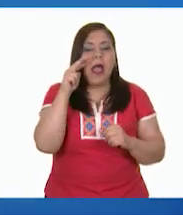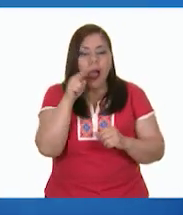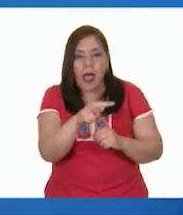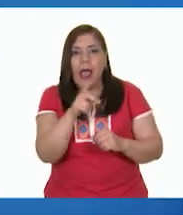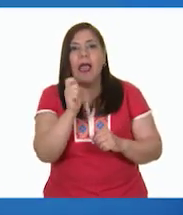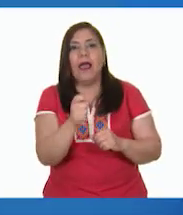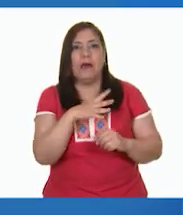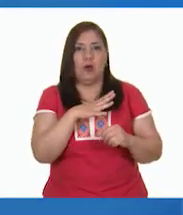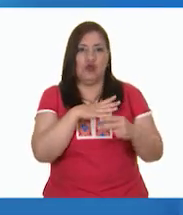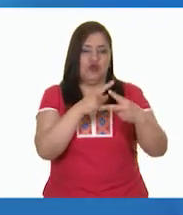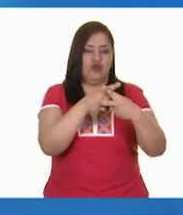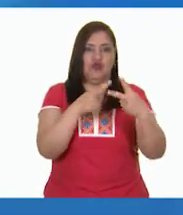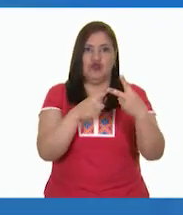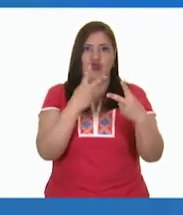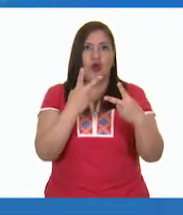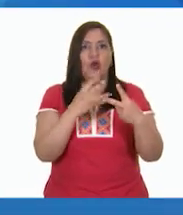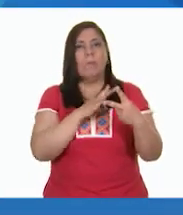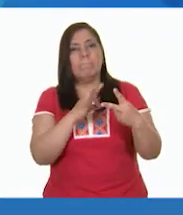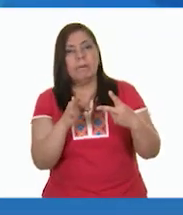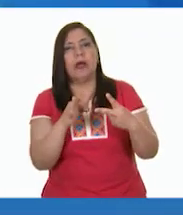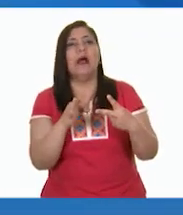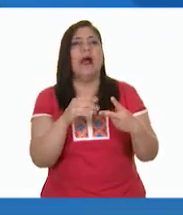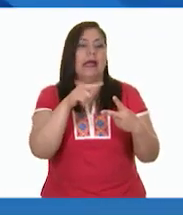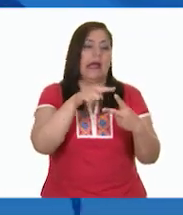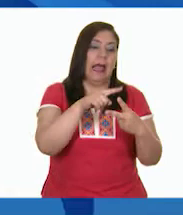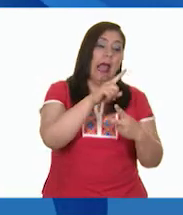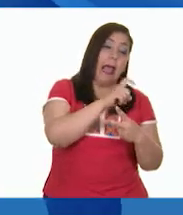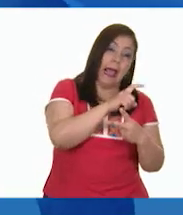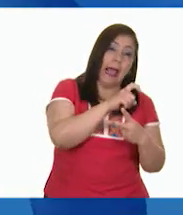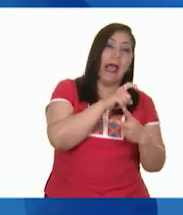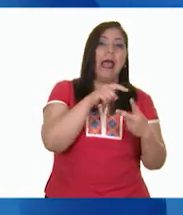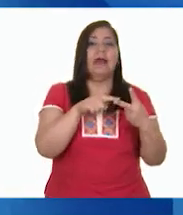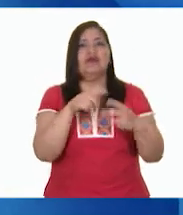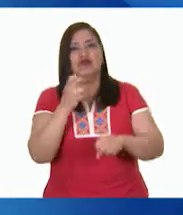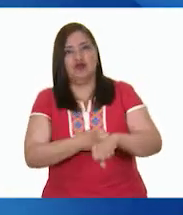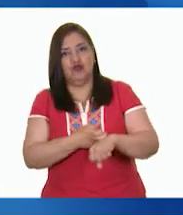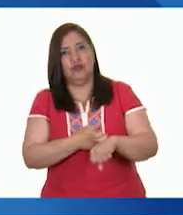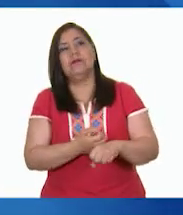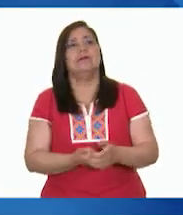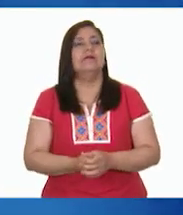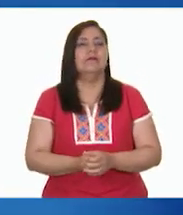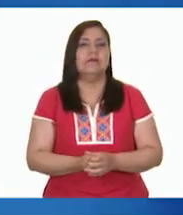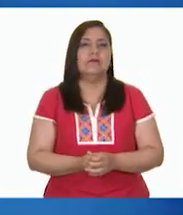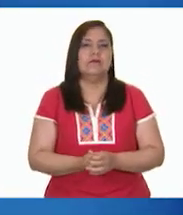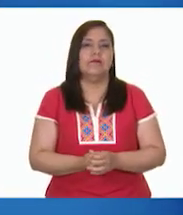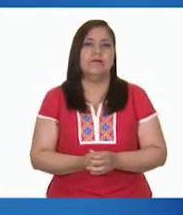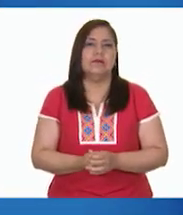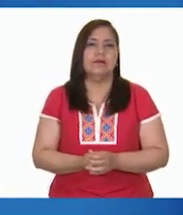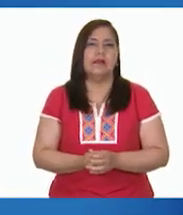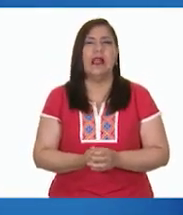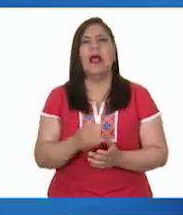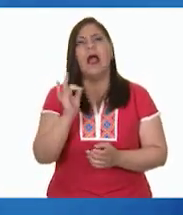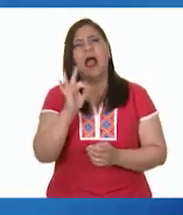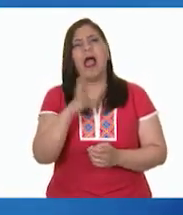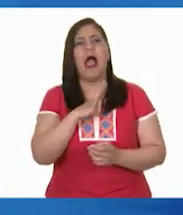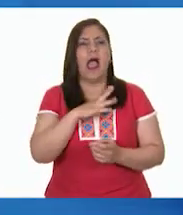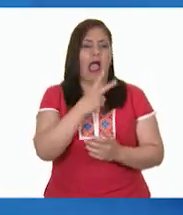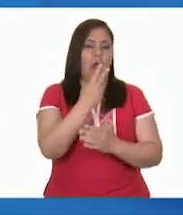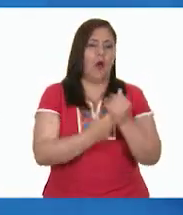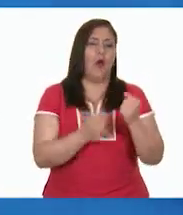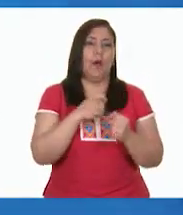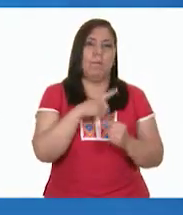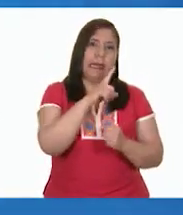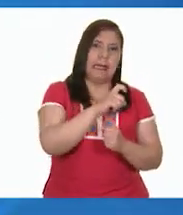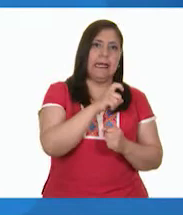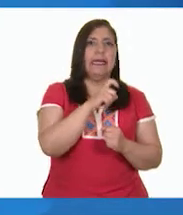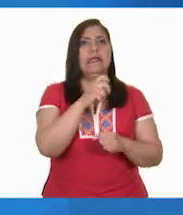tener ambos estados juntos. Vamos a tener al líquido y al sólido. Cuando tenemos, por ejemplo, el líquido y el sólido del